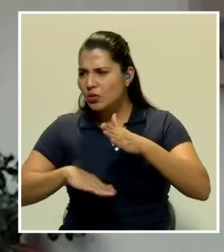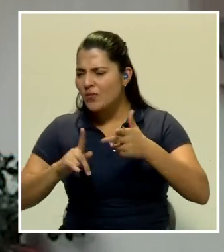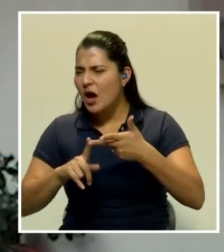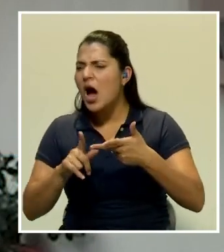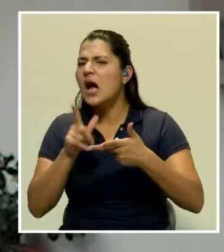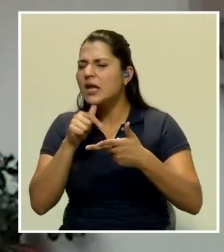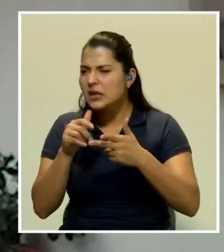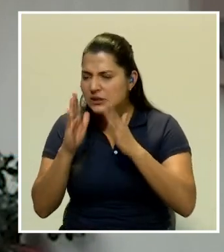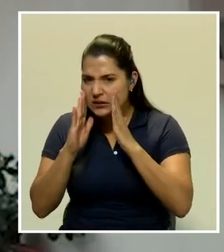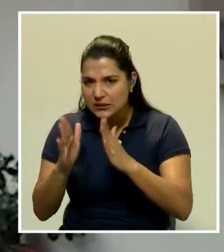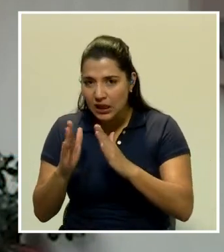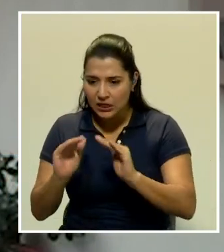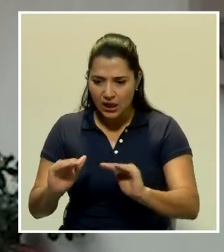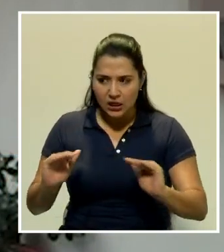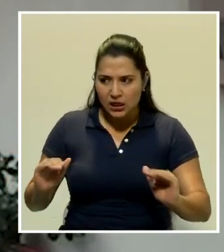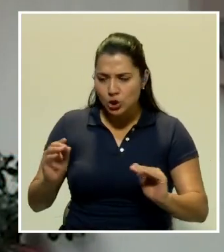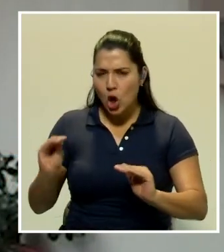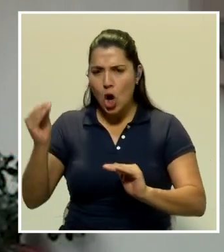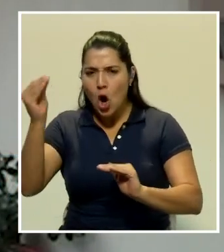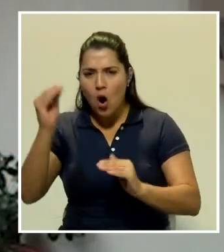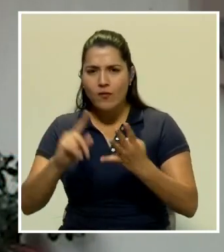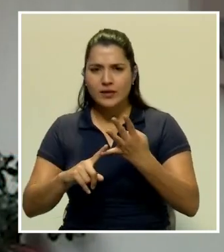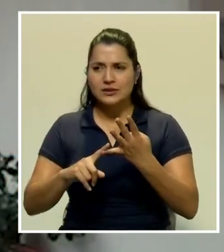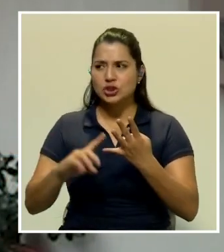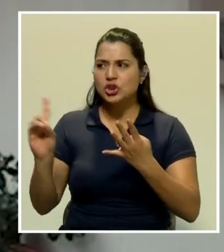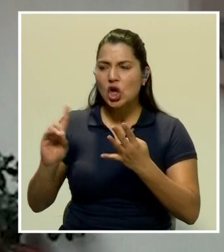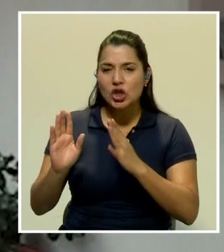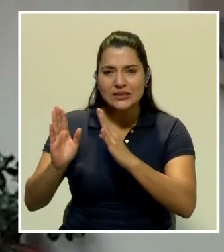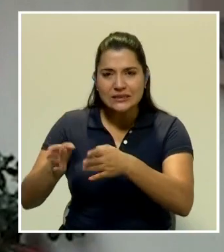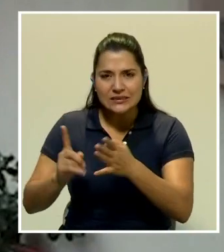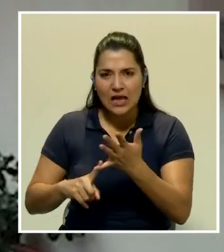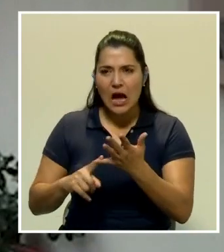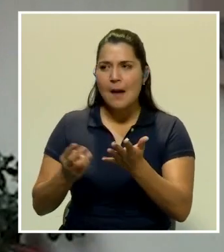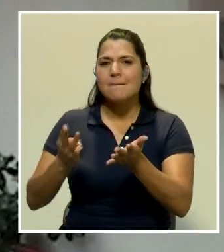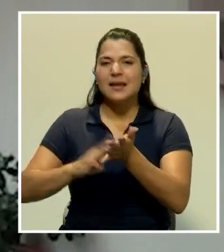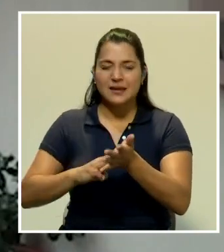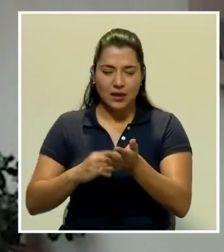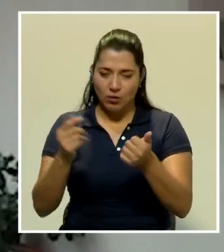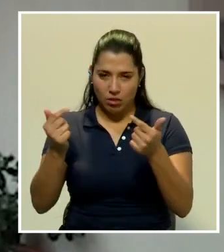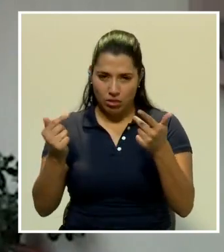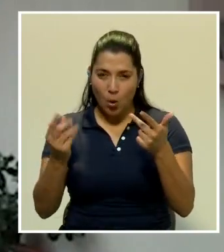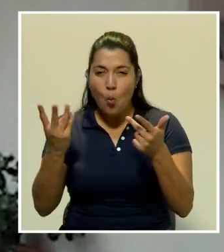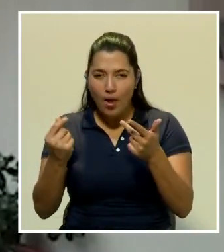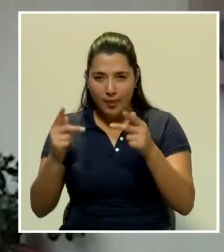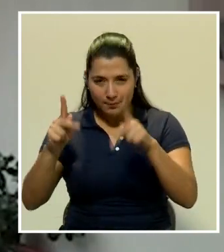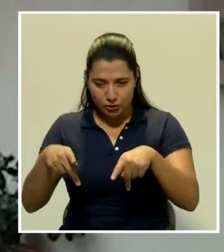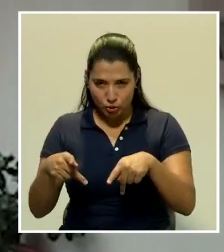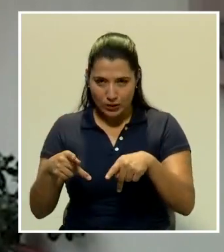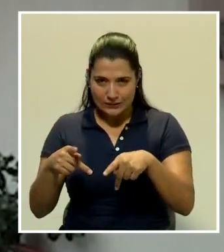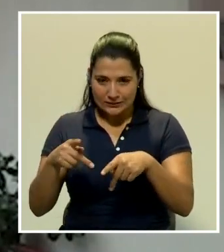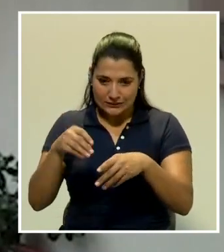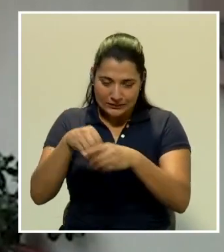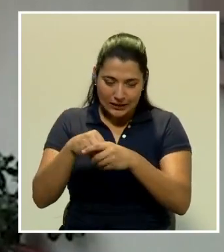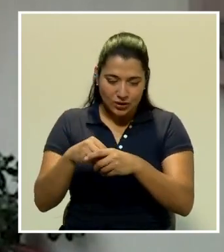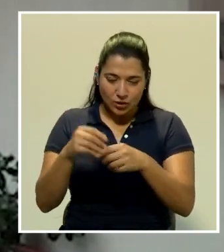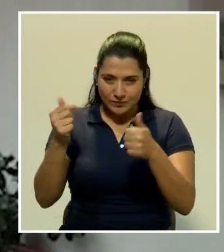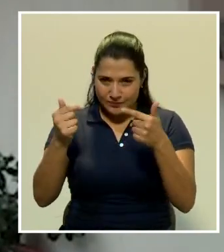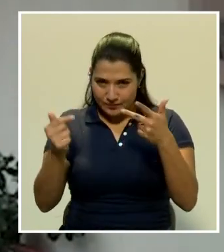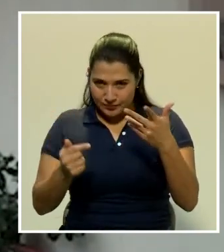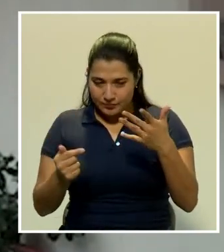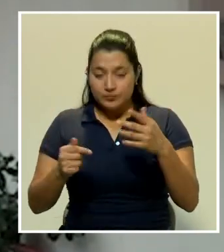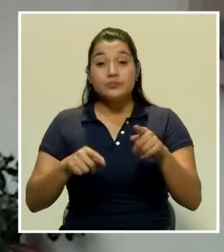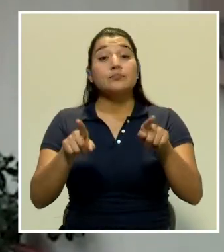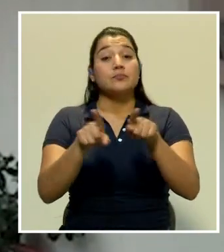atiende, ubicación, matrícula, entre otros. Como una segunda fase está todo el plan de riesgos que se debe hacer en base a